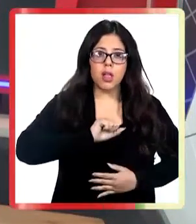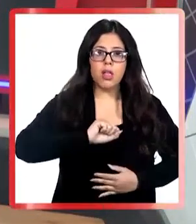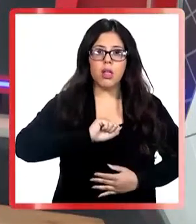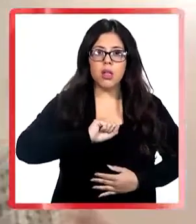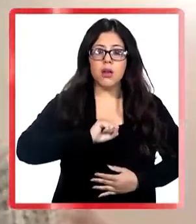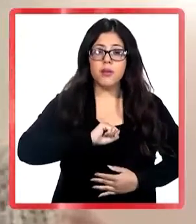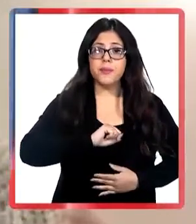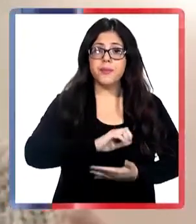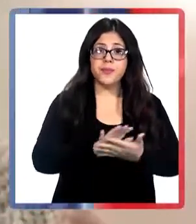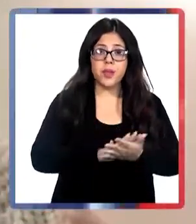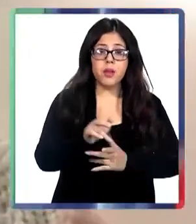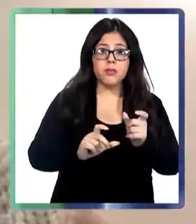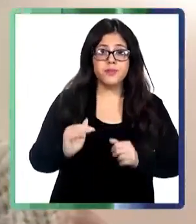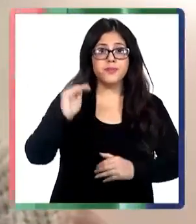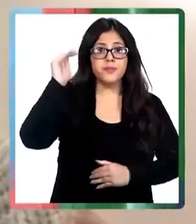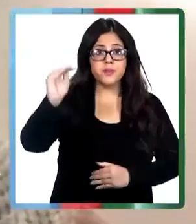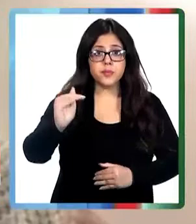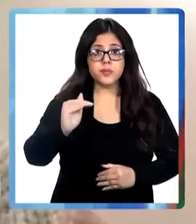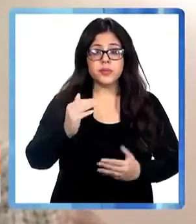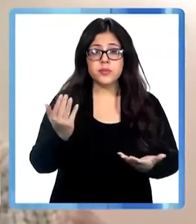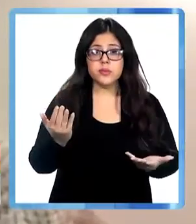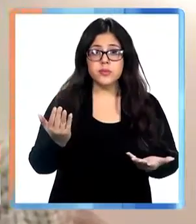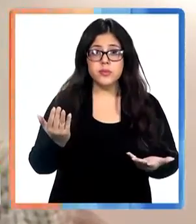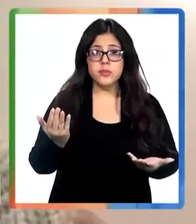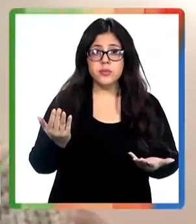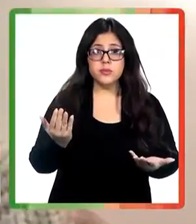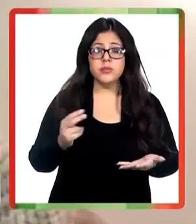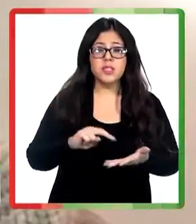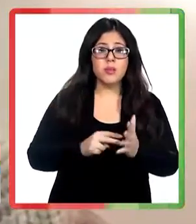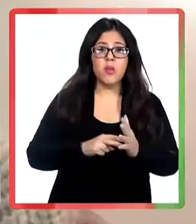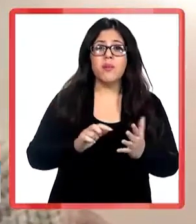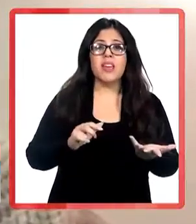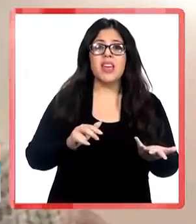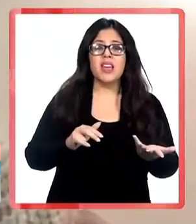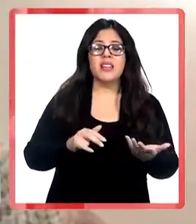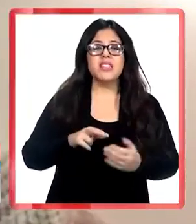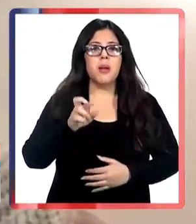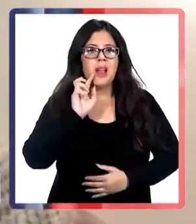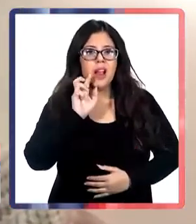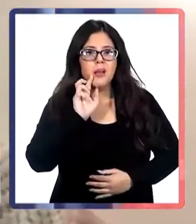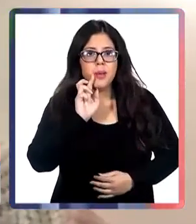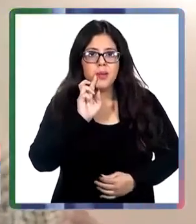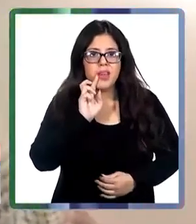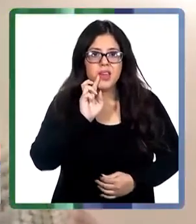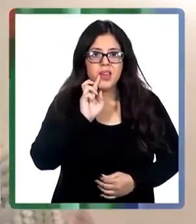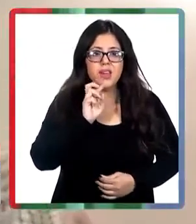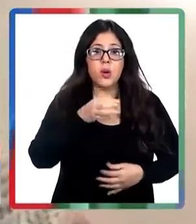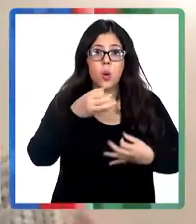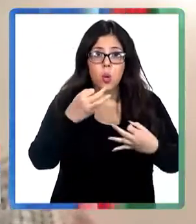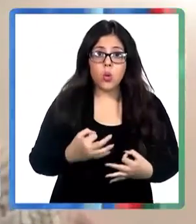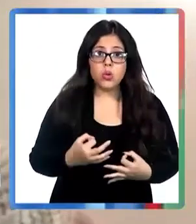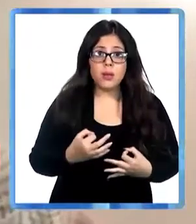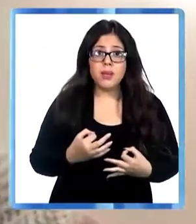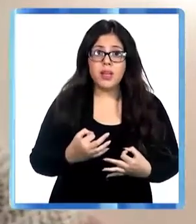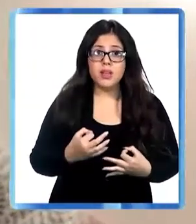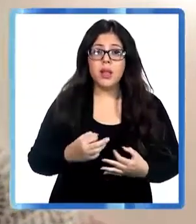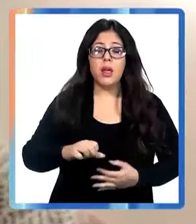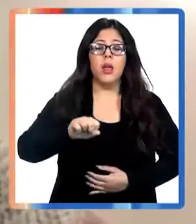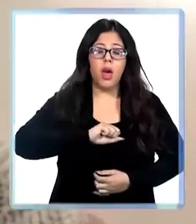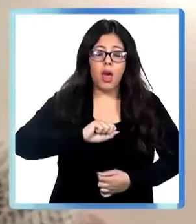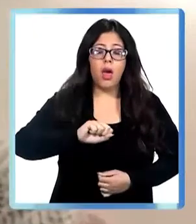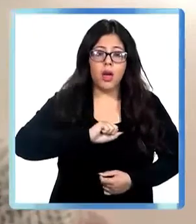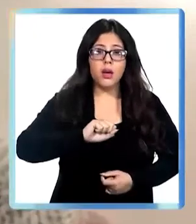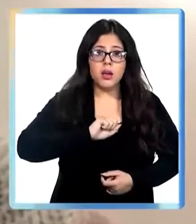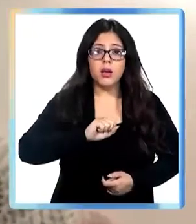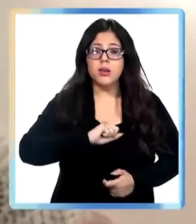tos. En el caso de los adultos puede haber incontinencia urinaria debido a que justamente cuando hacemos tantos accesos de tos